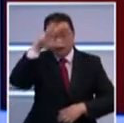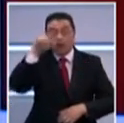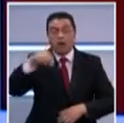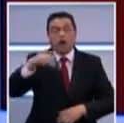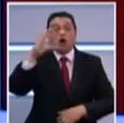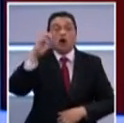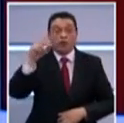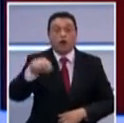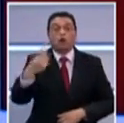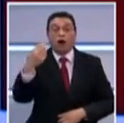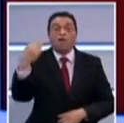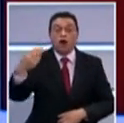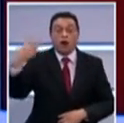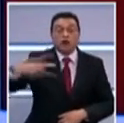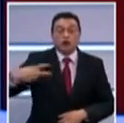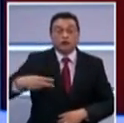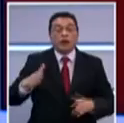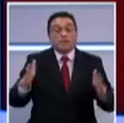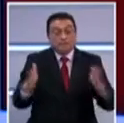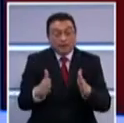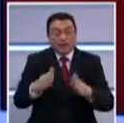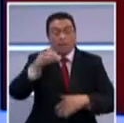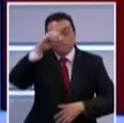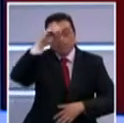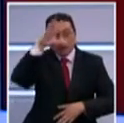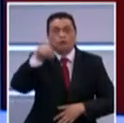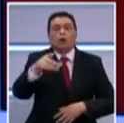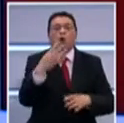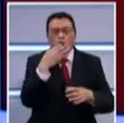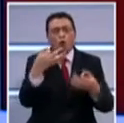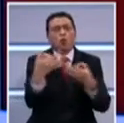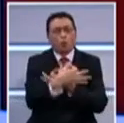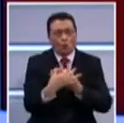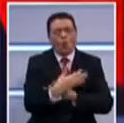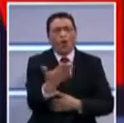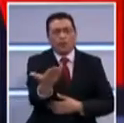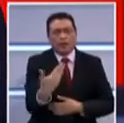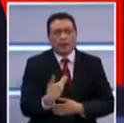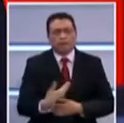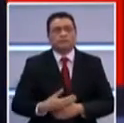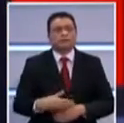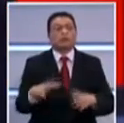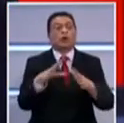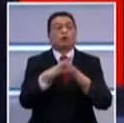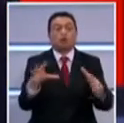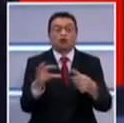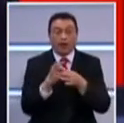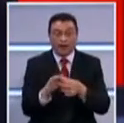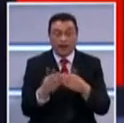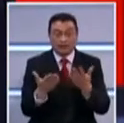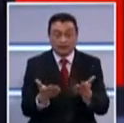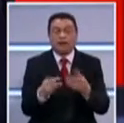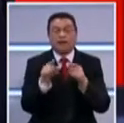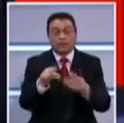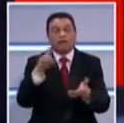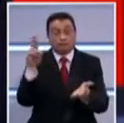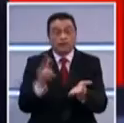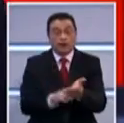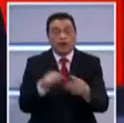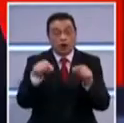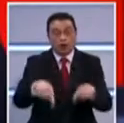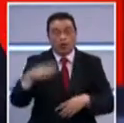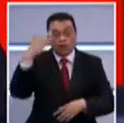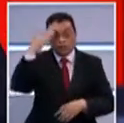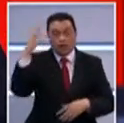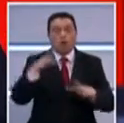pro y dio una buena noticia para la pequeña minería me gustaría que nos contará cual es bueno muchas gracias la verdad que hoy día